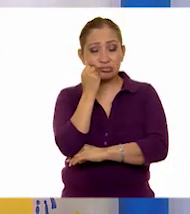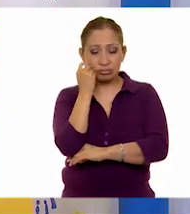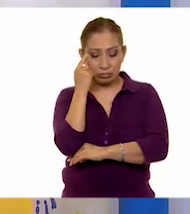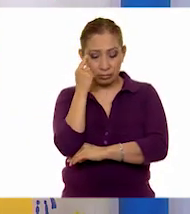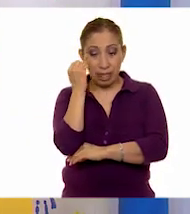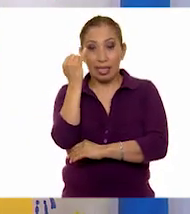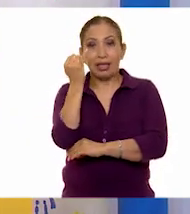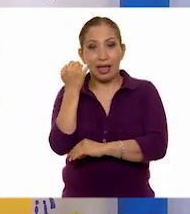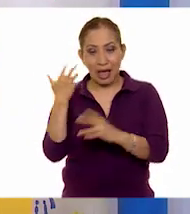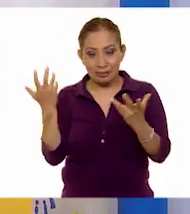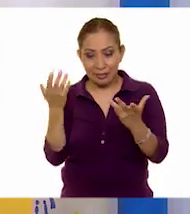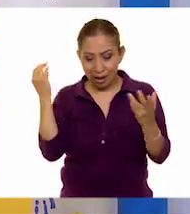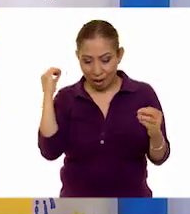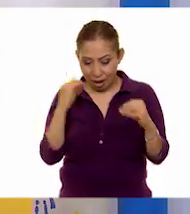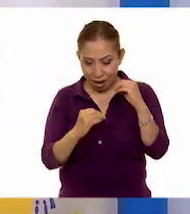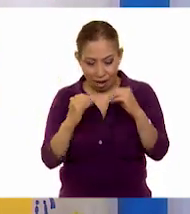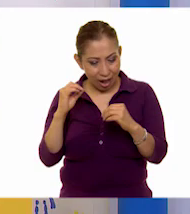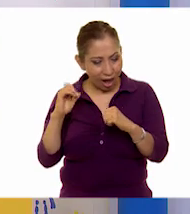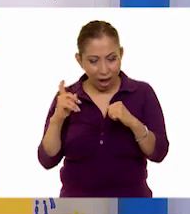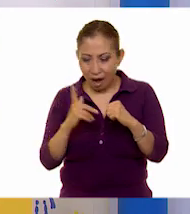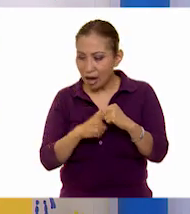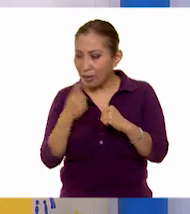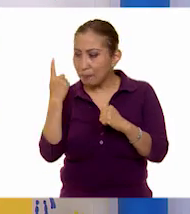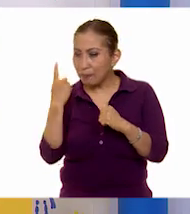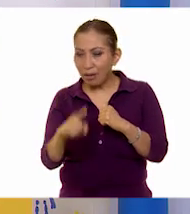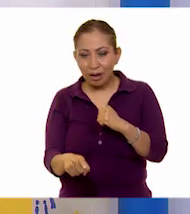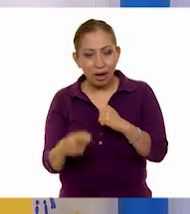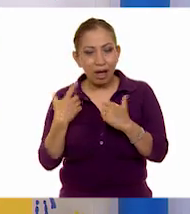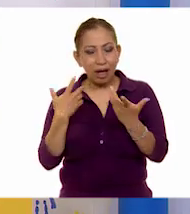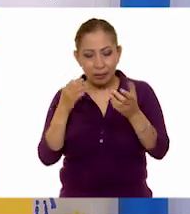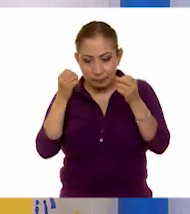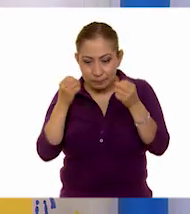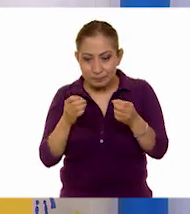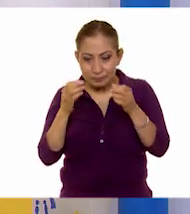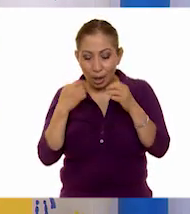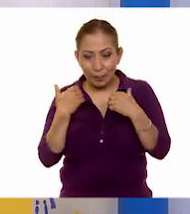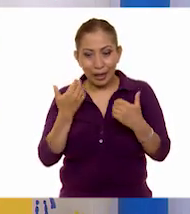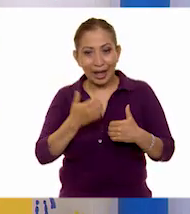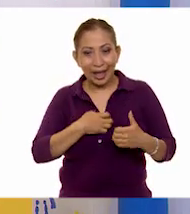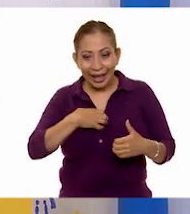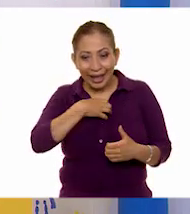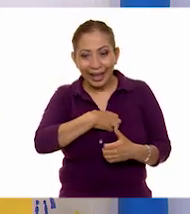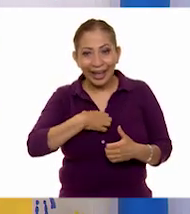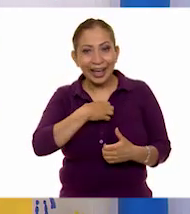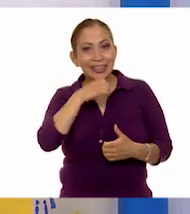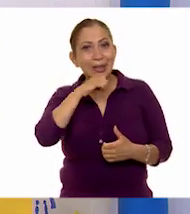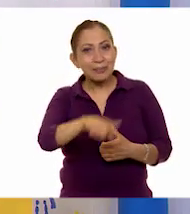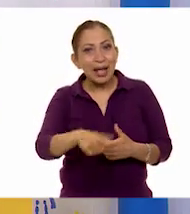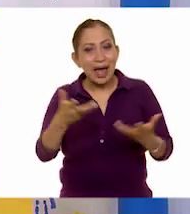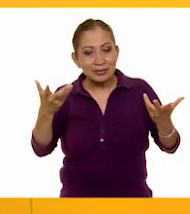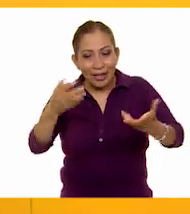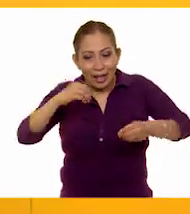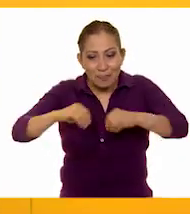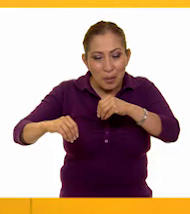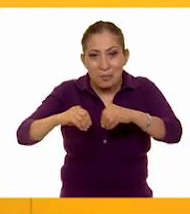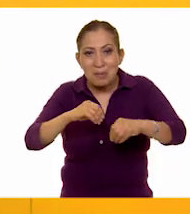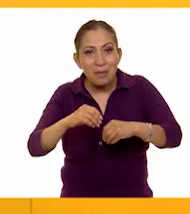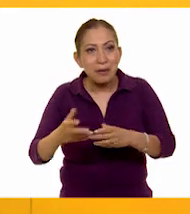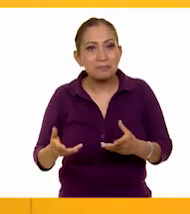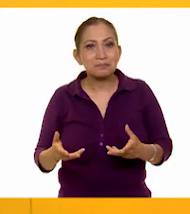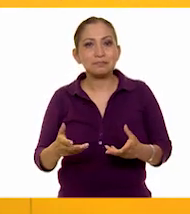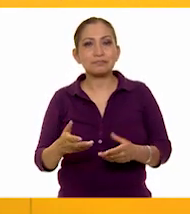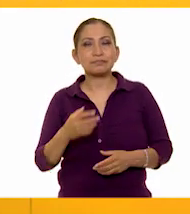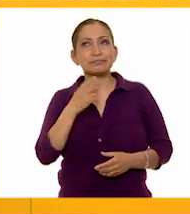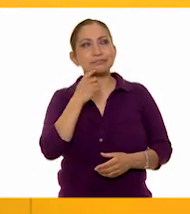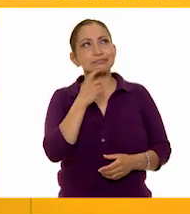manos a la obra para construir algo que los podría mantener de buen humor y activos.